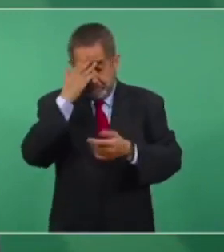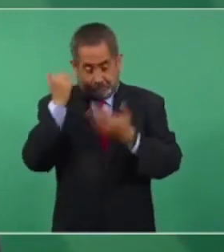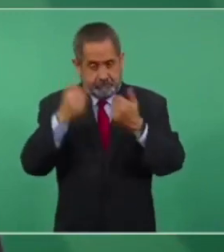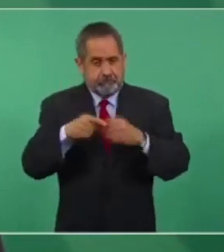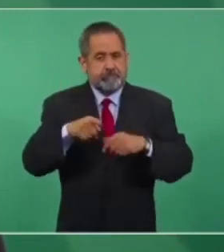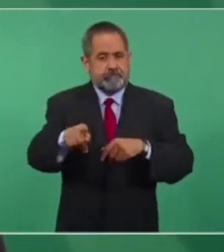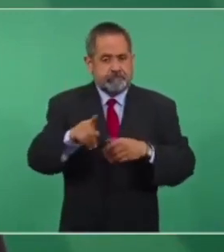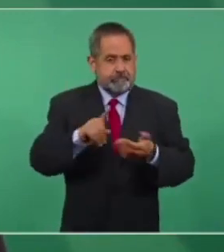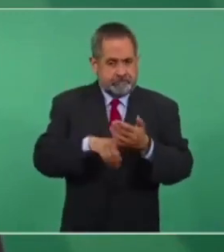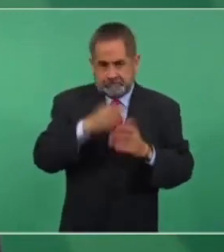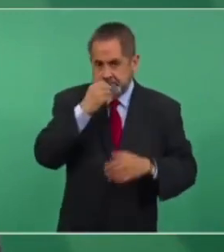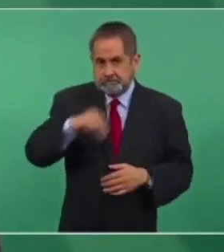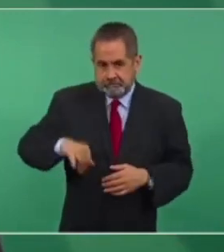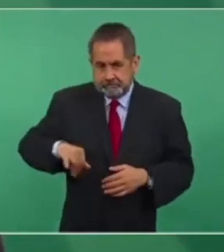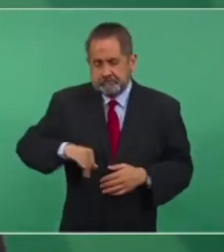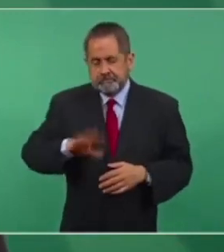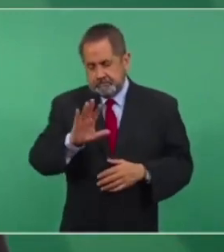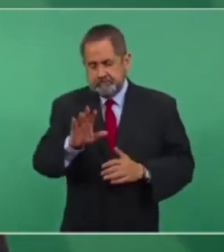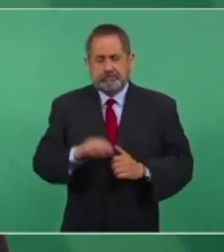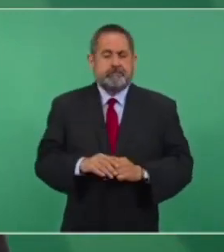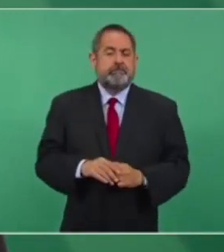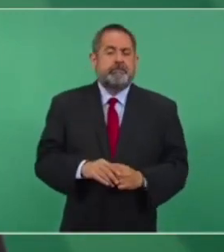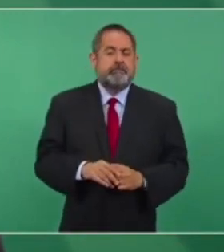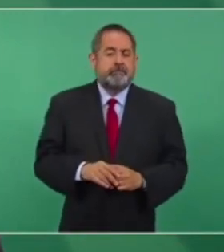pero que es interesante,